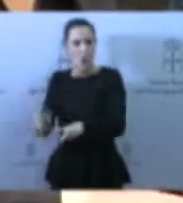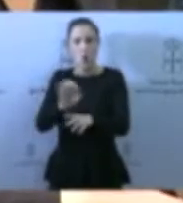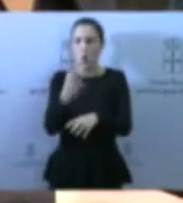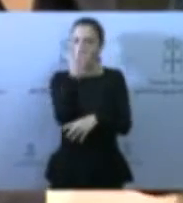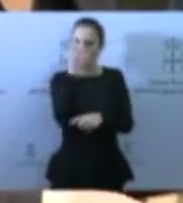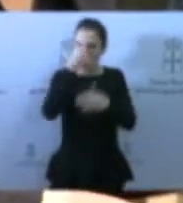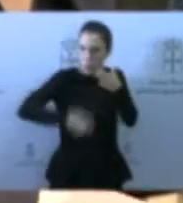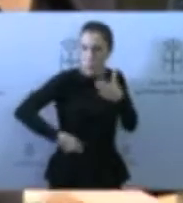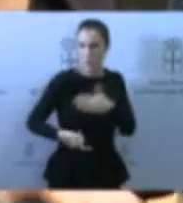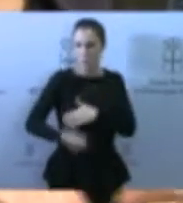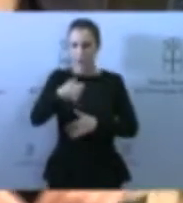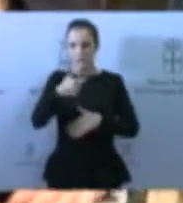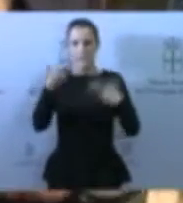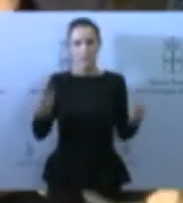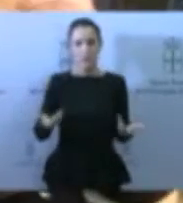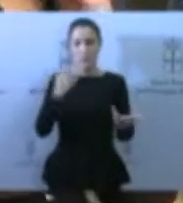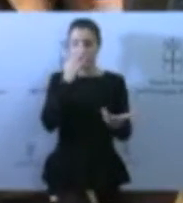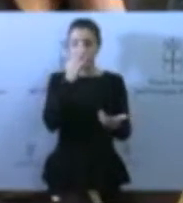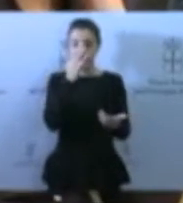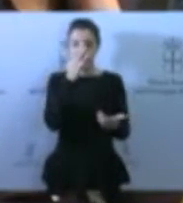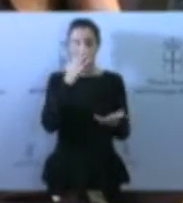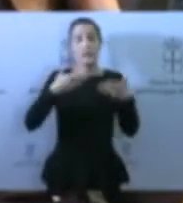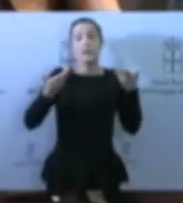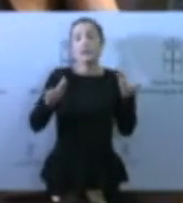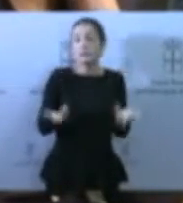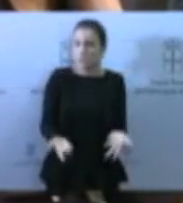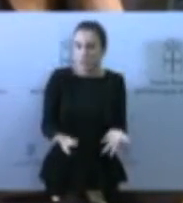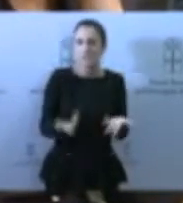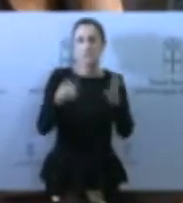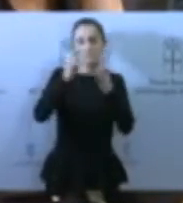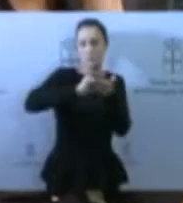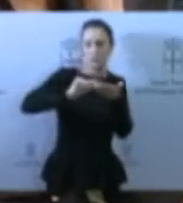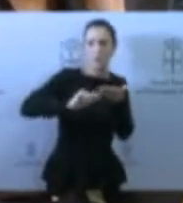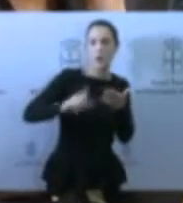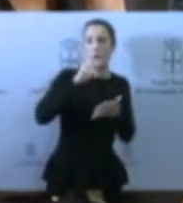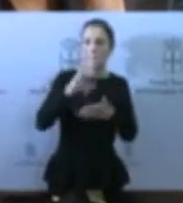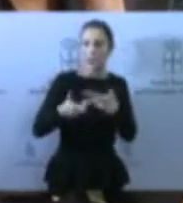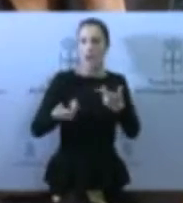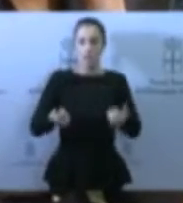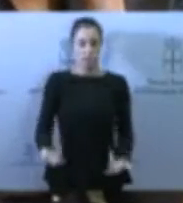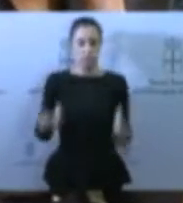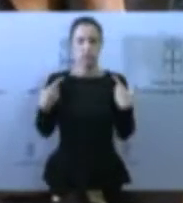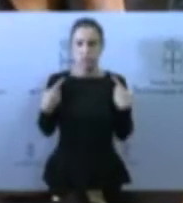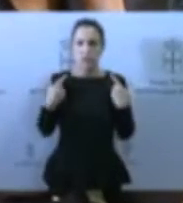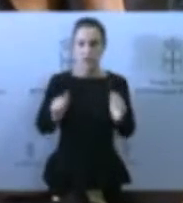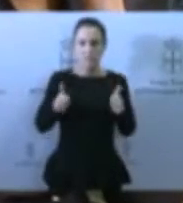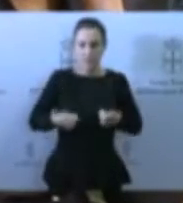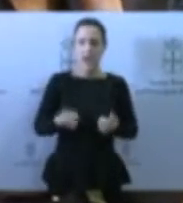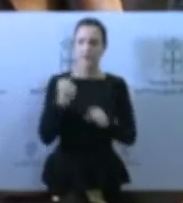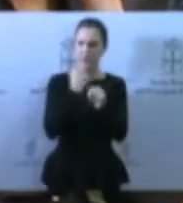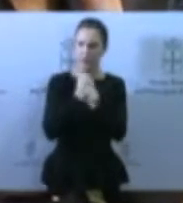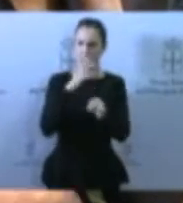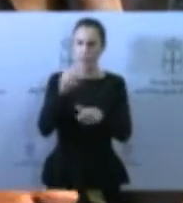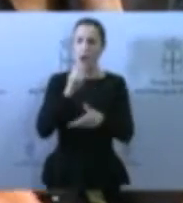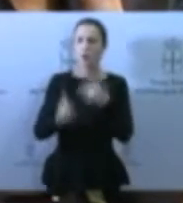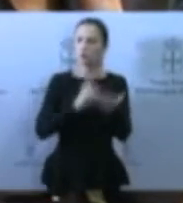fue obligado a tomar también buena nota de lo ocurrido y ponerse manos a la obra para evitar, en la medida de lo posible, que se repita lo sucedido estos días.